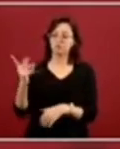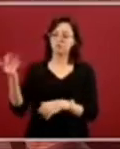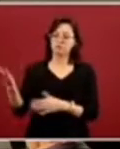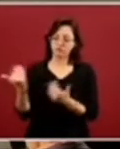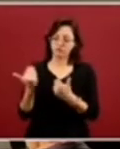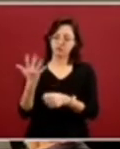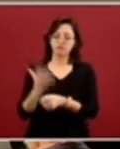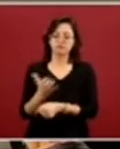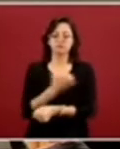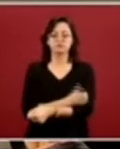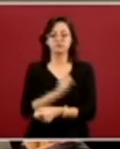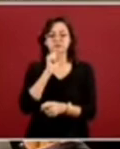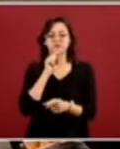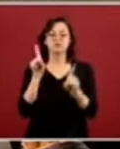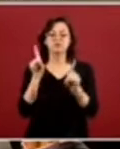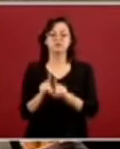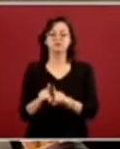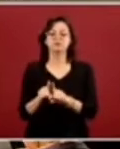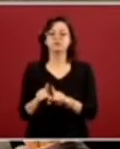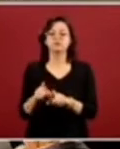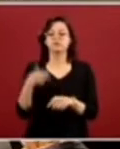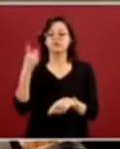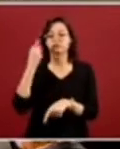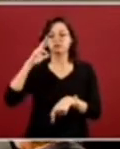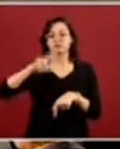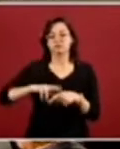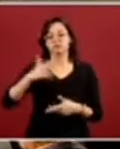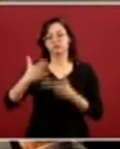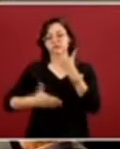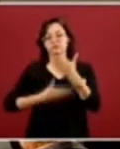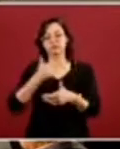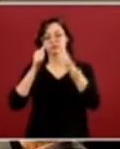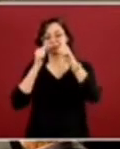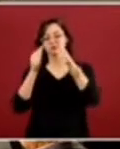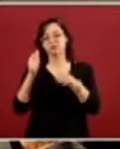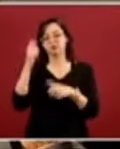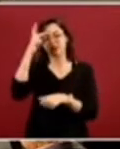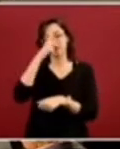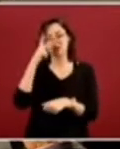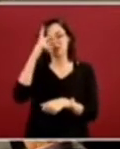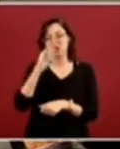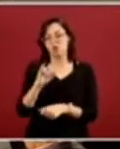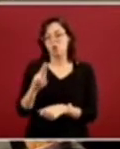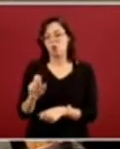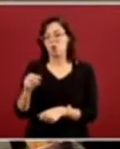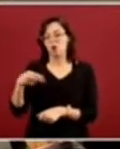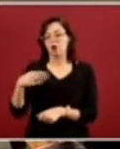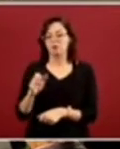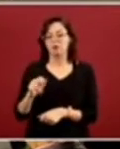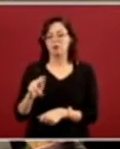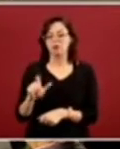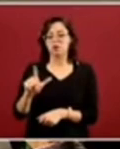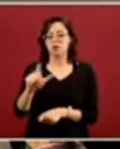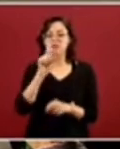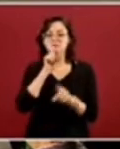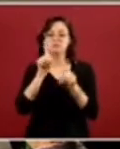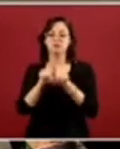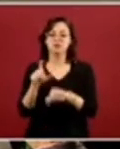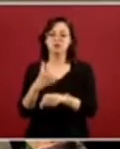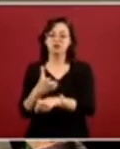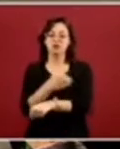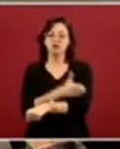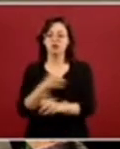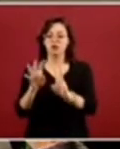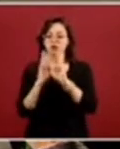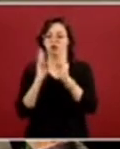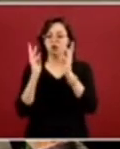nuestros colegas de la Dirección de Servicios de Atención Psiquiátrica, el doctor Juan Manuel Quijada, y con nuestros colegas de la Comisión